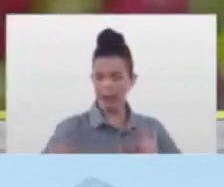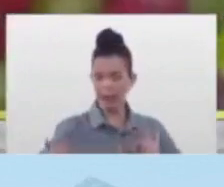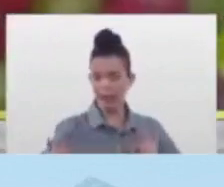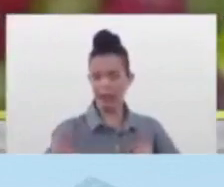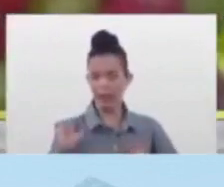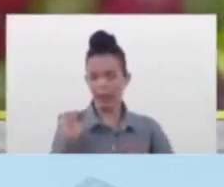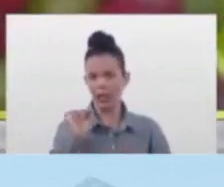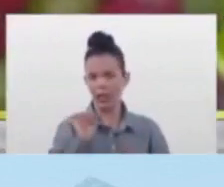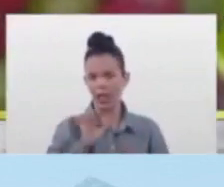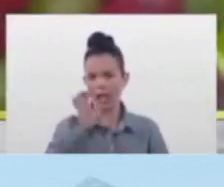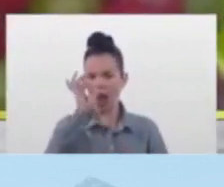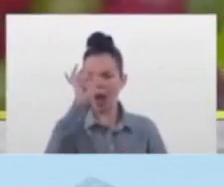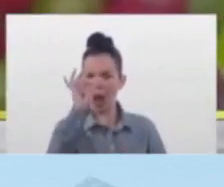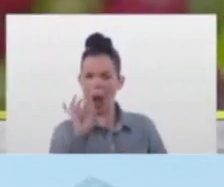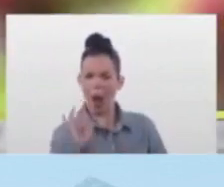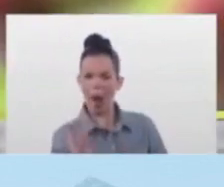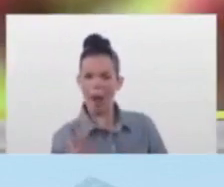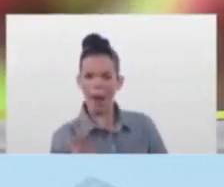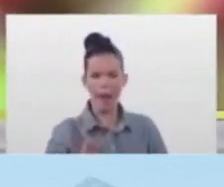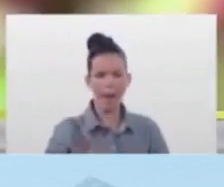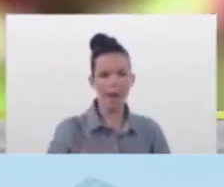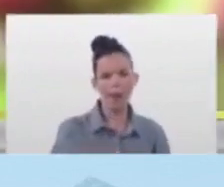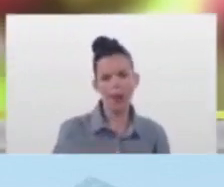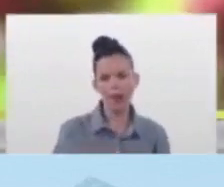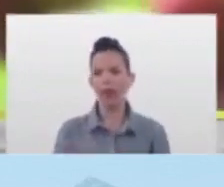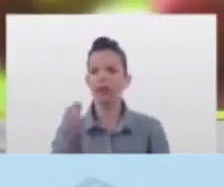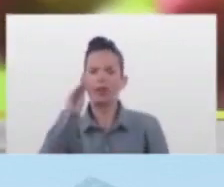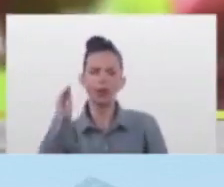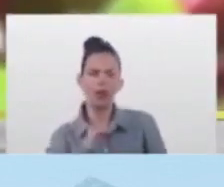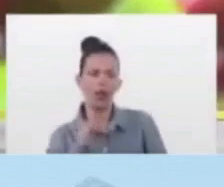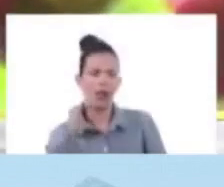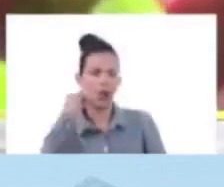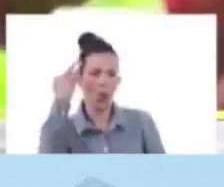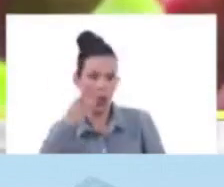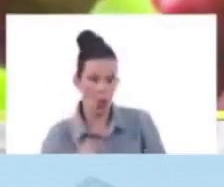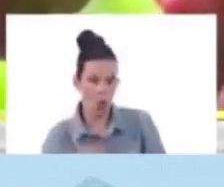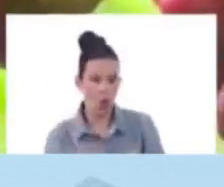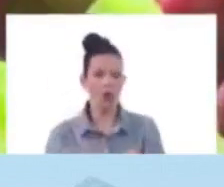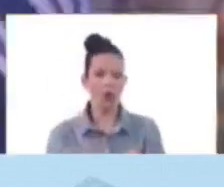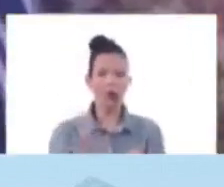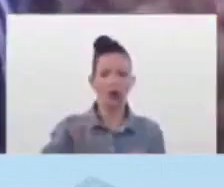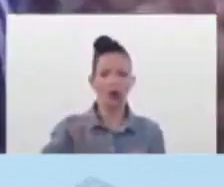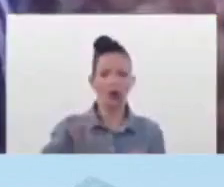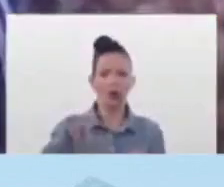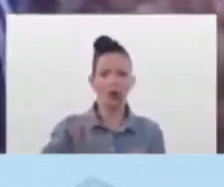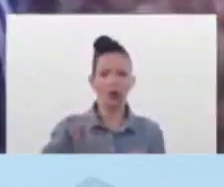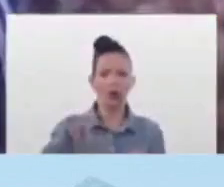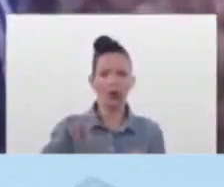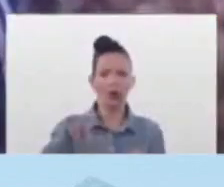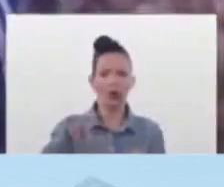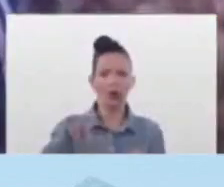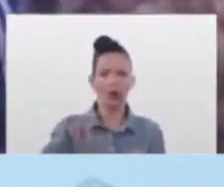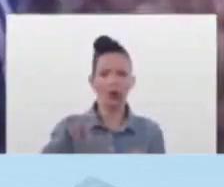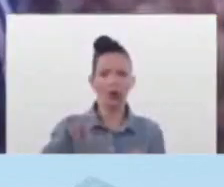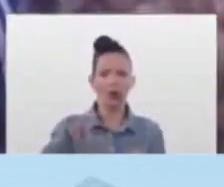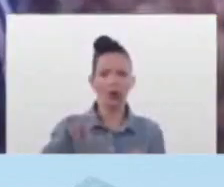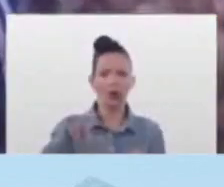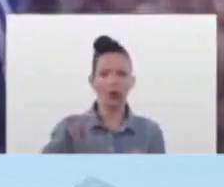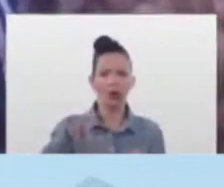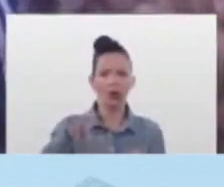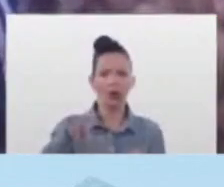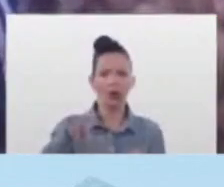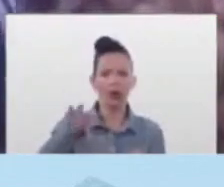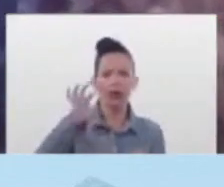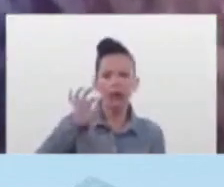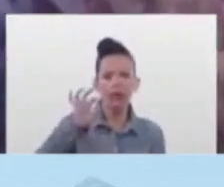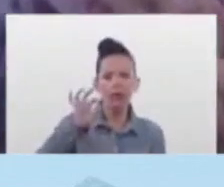Cualidades representativas, tales como color, balance, aroma, sabor, cuerpo. Oye, color, olor, balance, aroma,